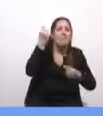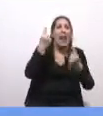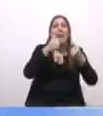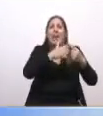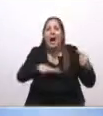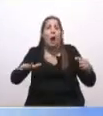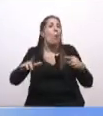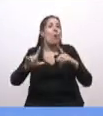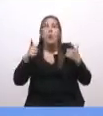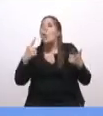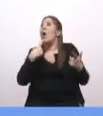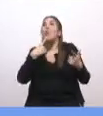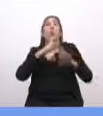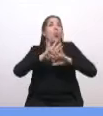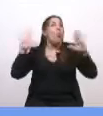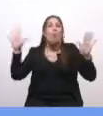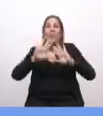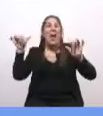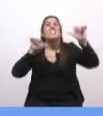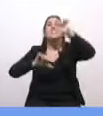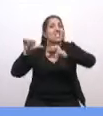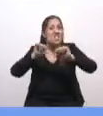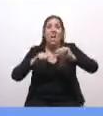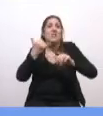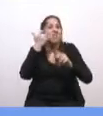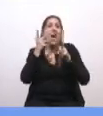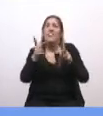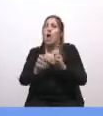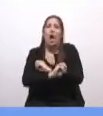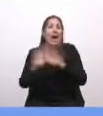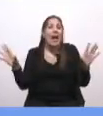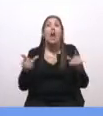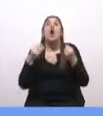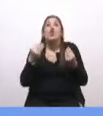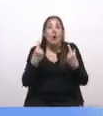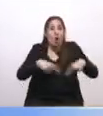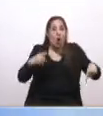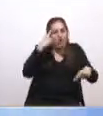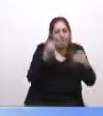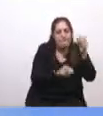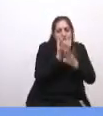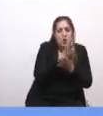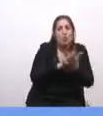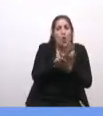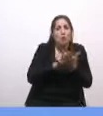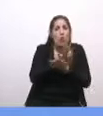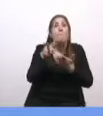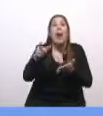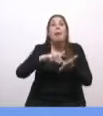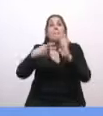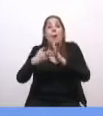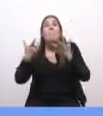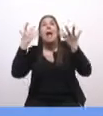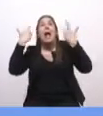ciencia del mundo lo ha dicho de manera contundente esas soluciones que construimos para enfrentar esa crisis climática y ecológica